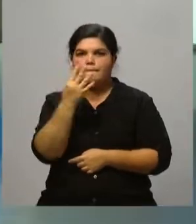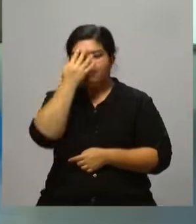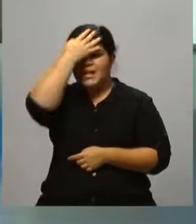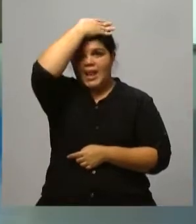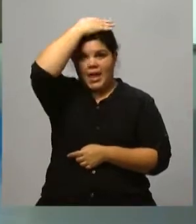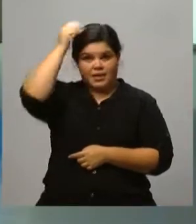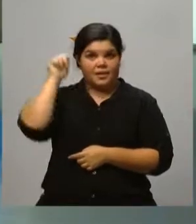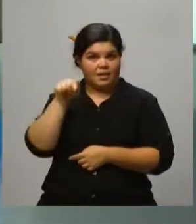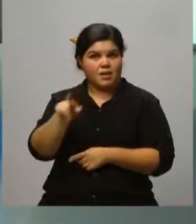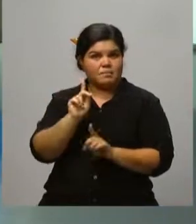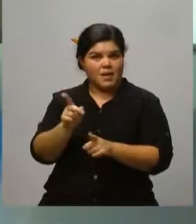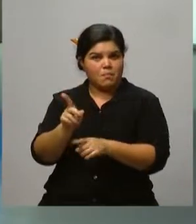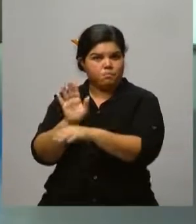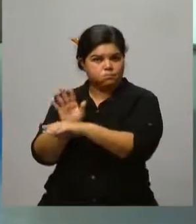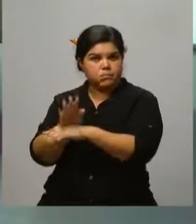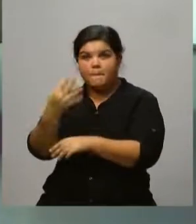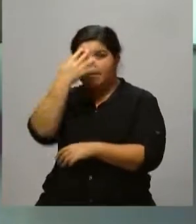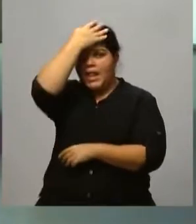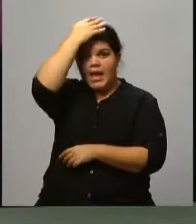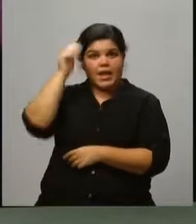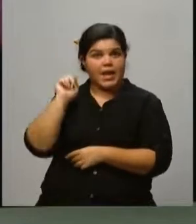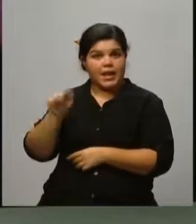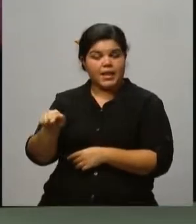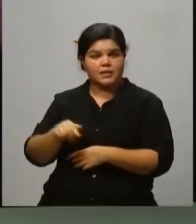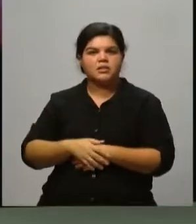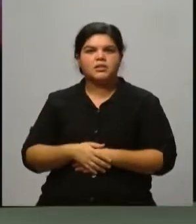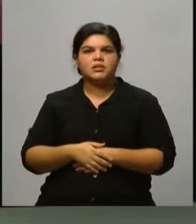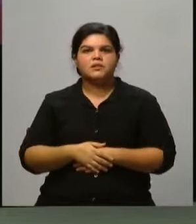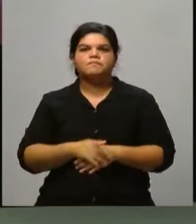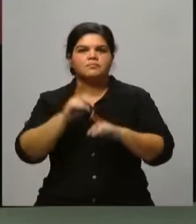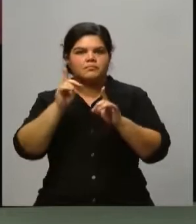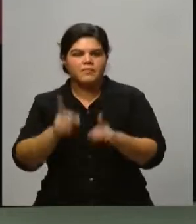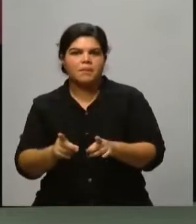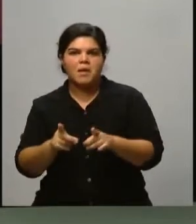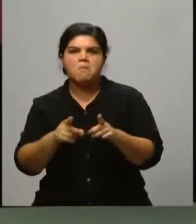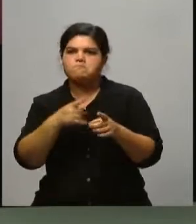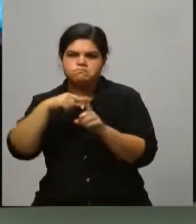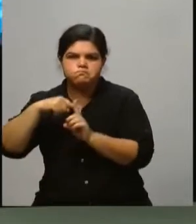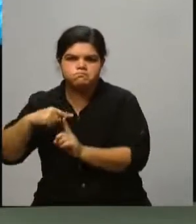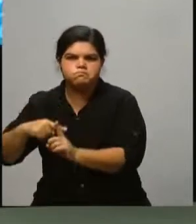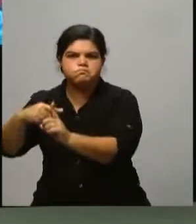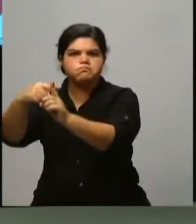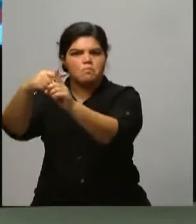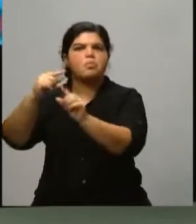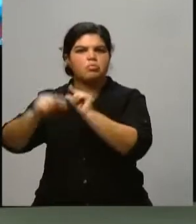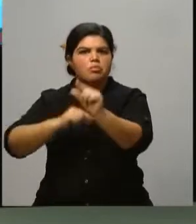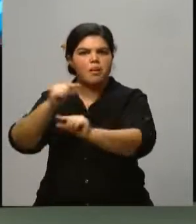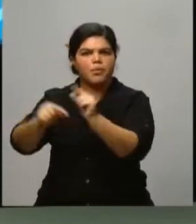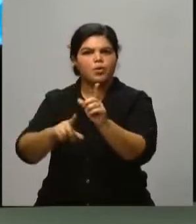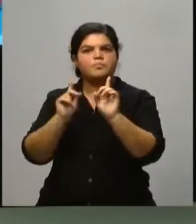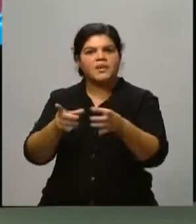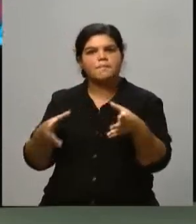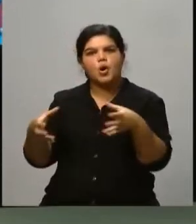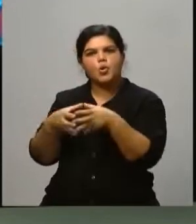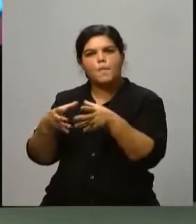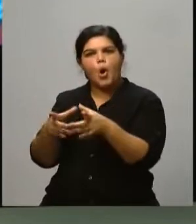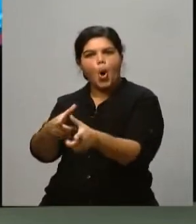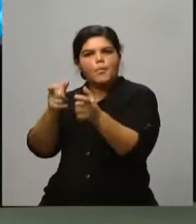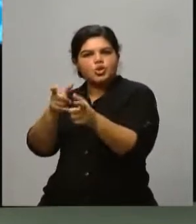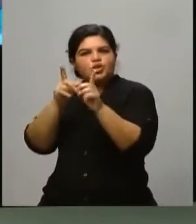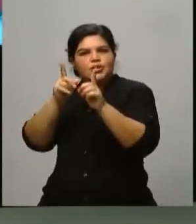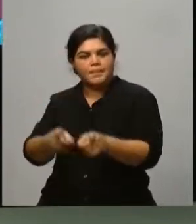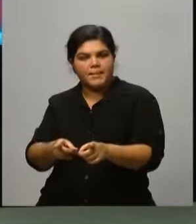59,2% que no aprueba la gestión de Alberto Fernández y que obviamente significa una imagen negativa para el presidente. Exacto, es lo que estamos